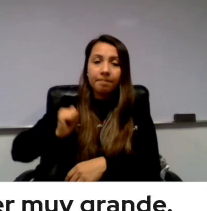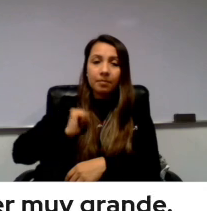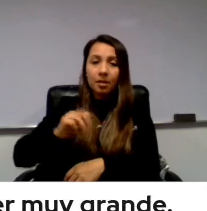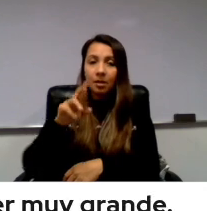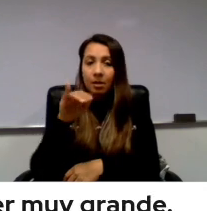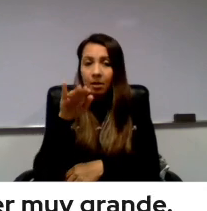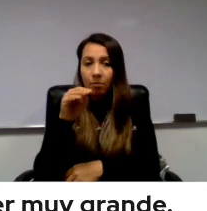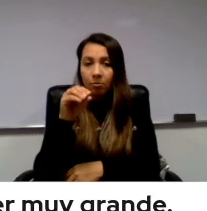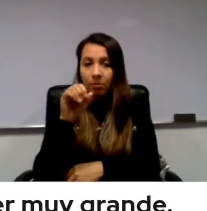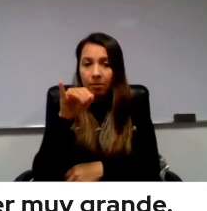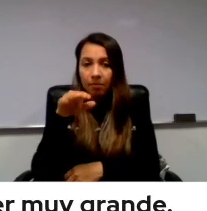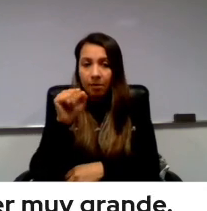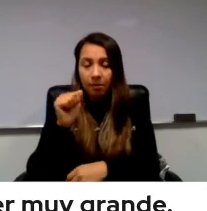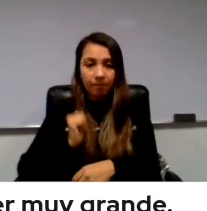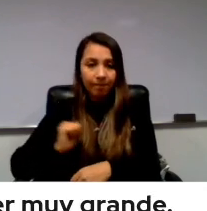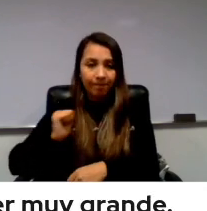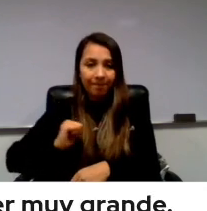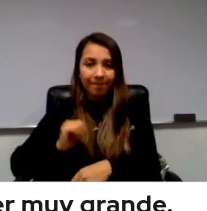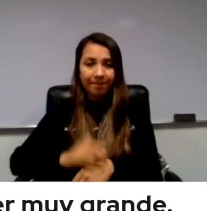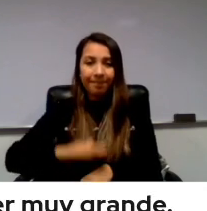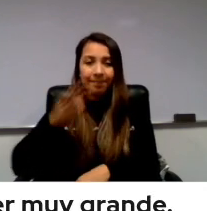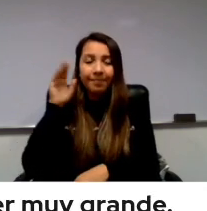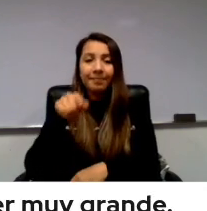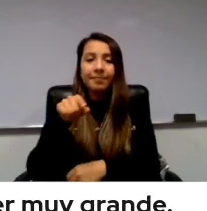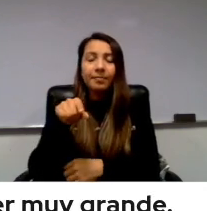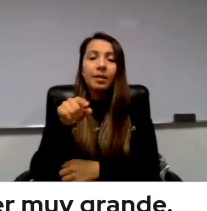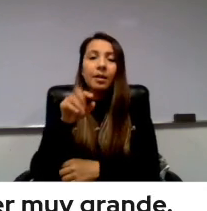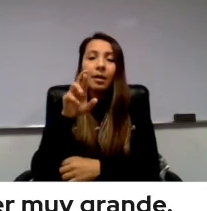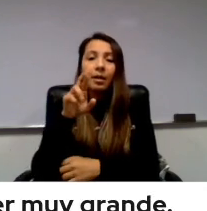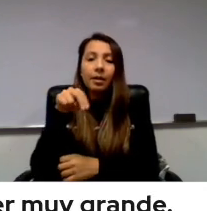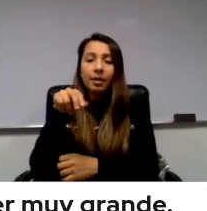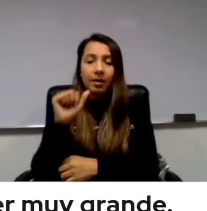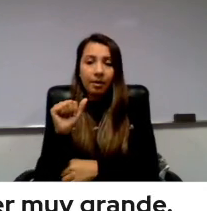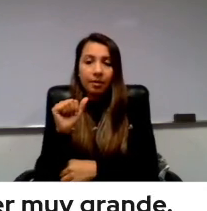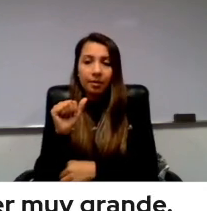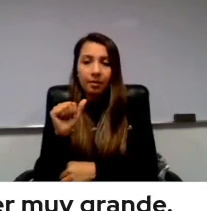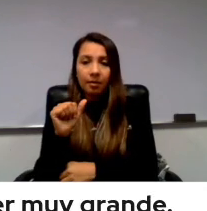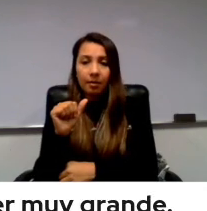antiguas, son las moléculas del RNA ribosomal, ¿no?